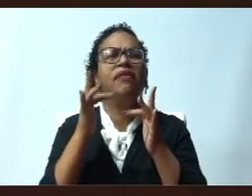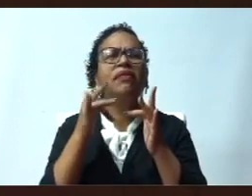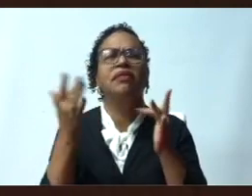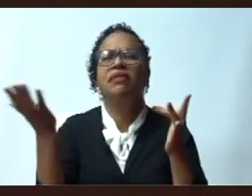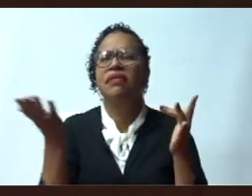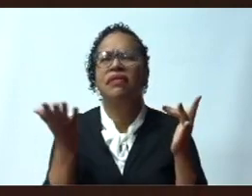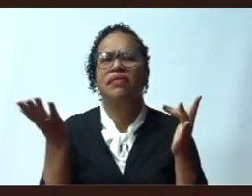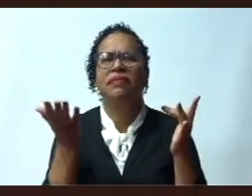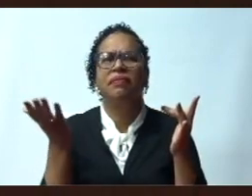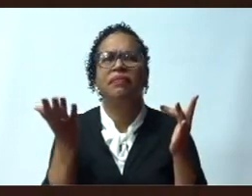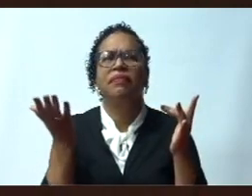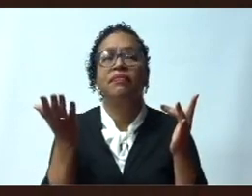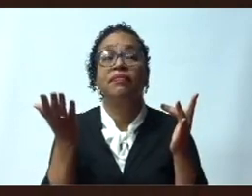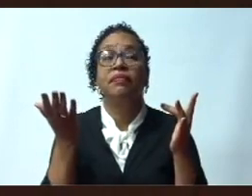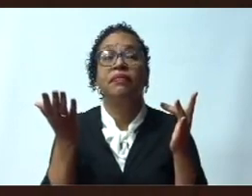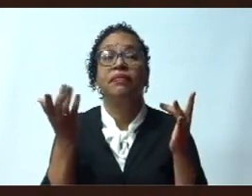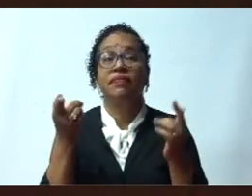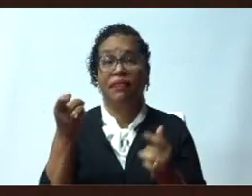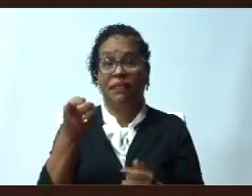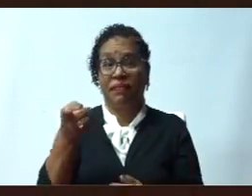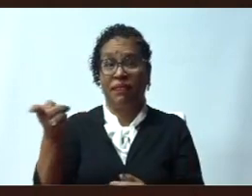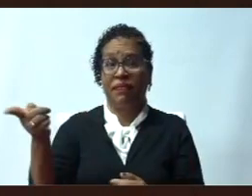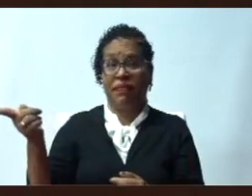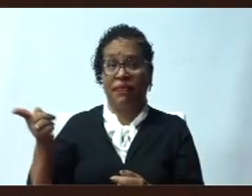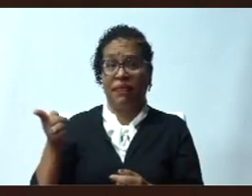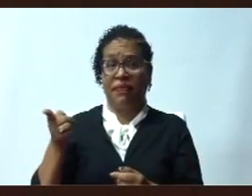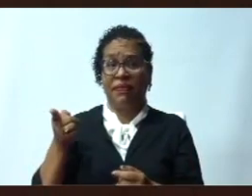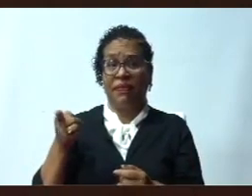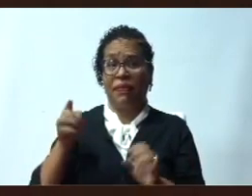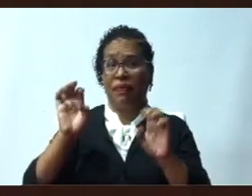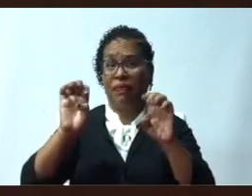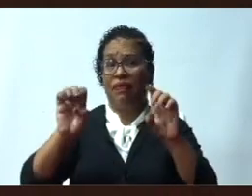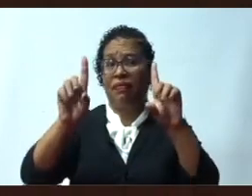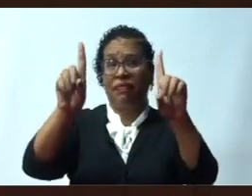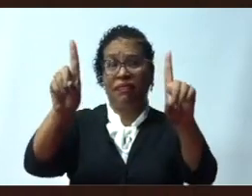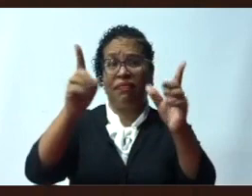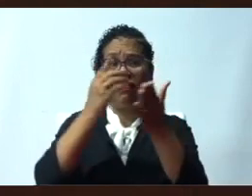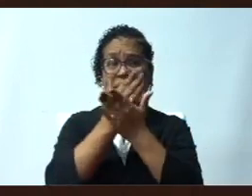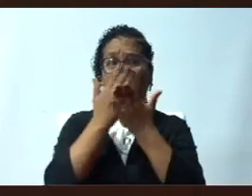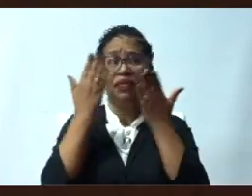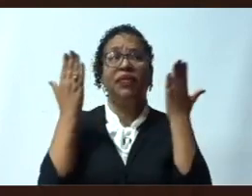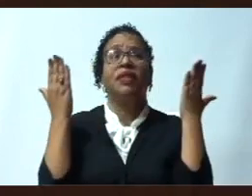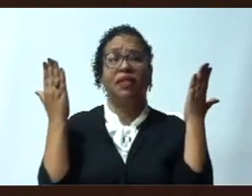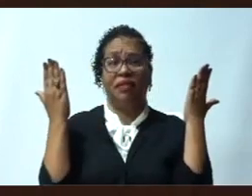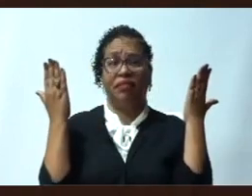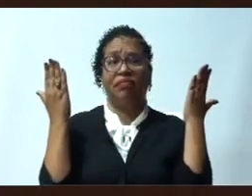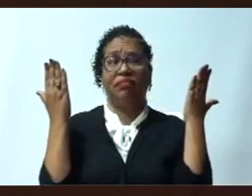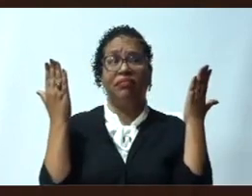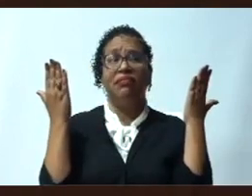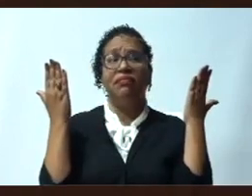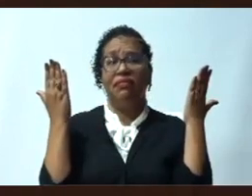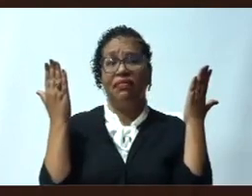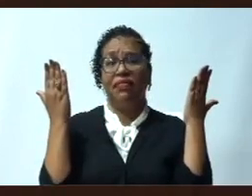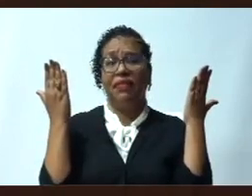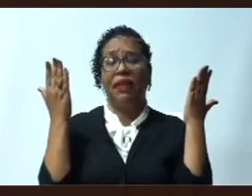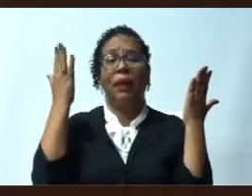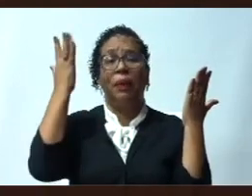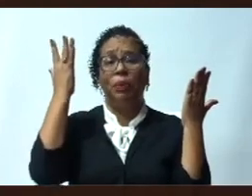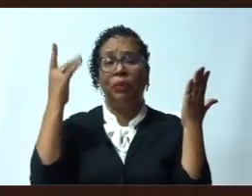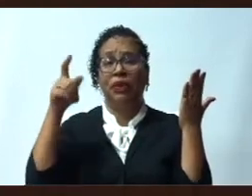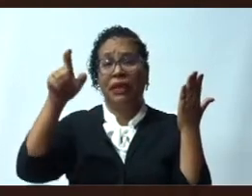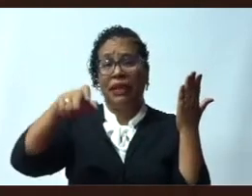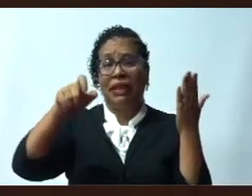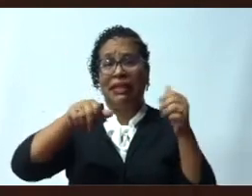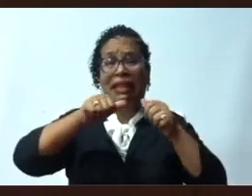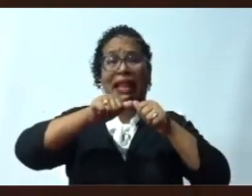padres se ven obligados a tener que llevar a los niños al centro del pueblo o trasladarlos a Licey, donde colindan. Y para